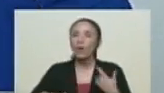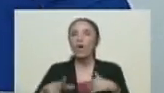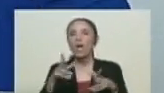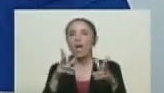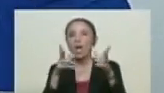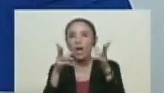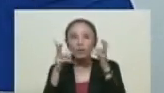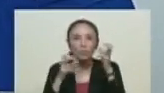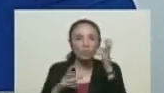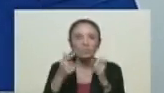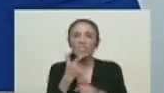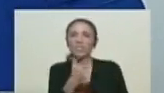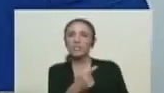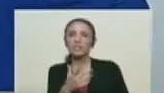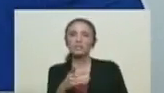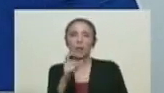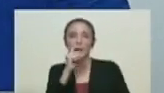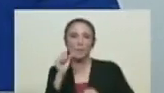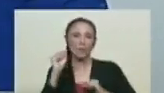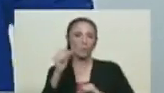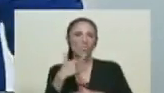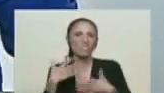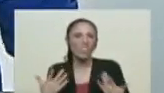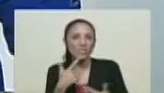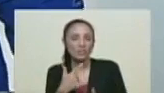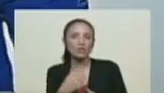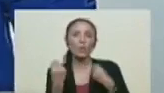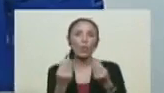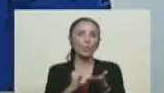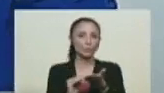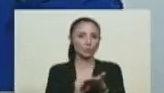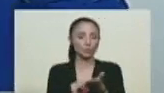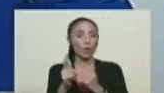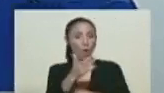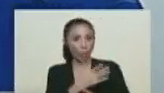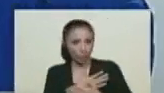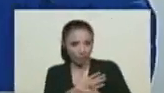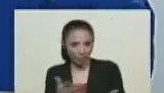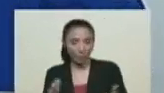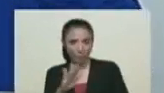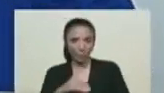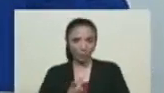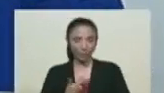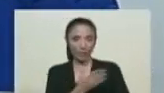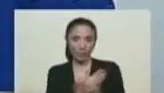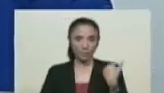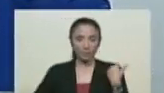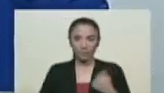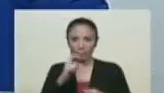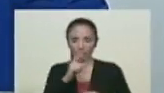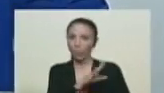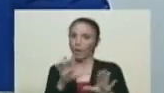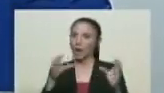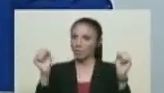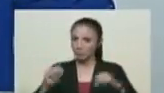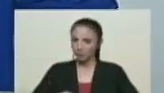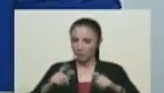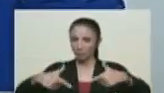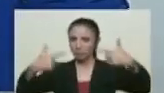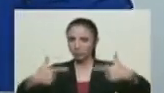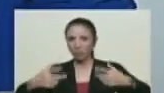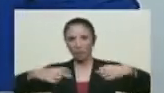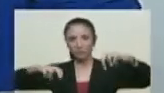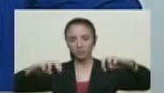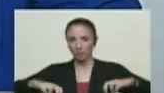la República y como candidato del Partido Socialista Unido de Venezuela. ¿Está dispuesto el presidente de la República, Nicolás Maduro, a aceptar el reto de este debate?